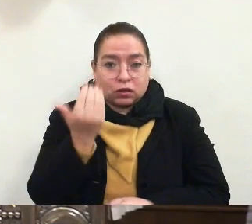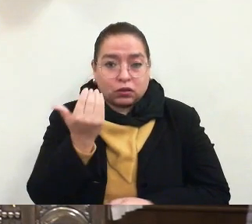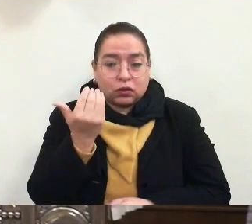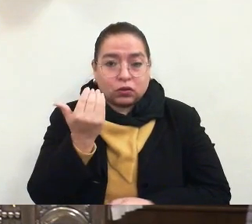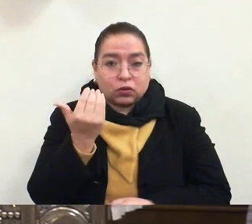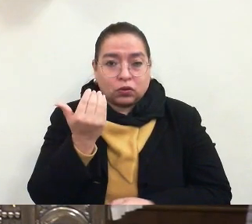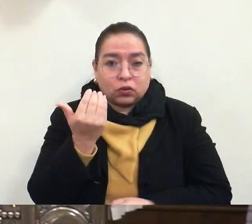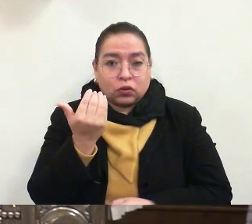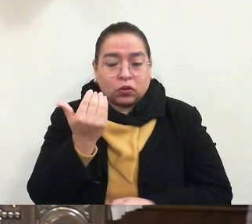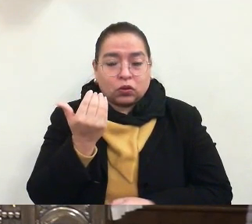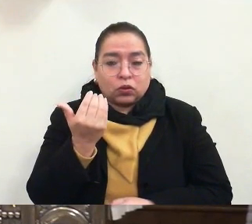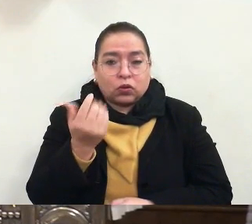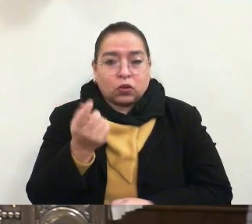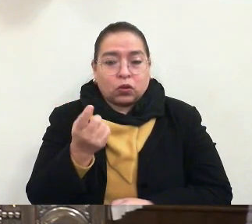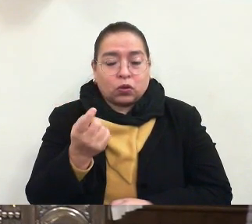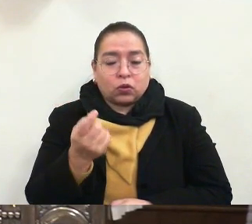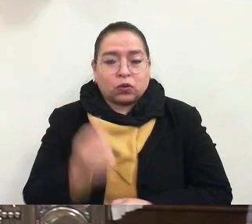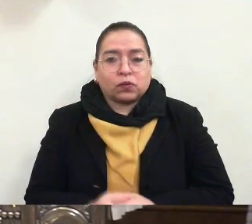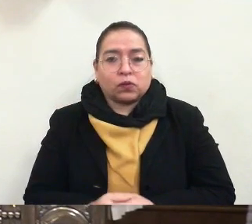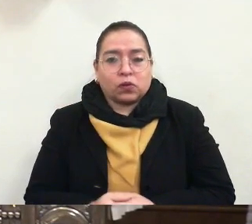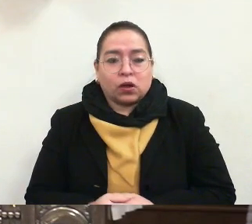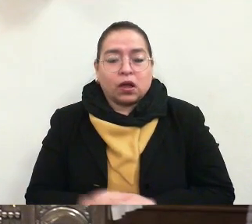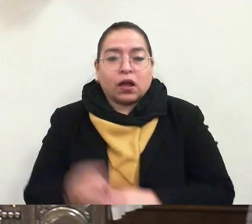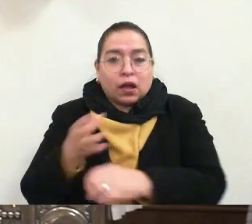y lo hizo